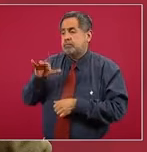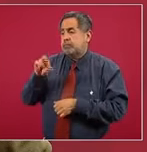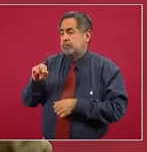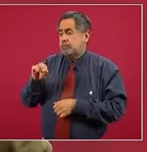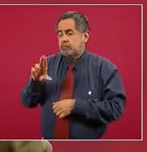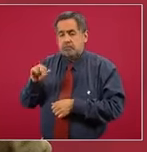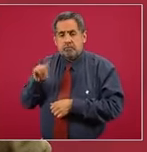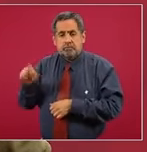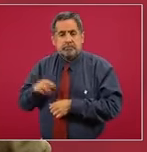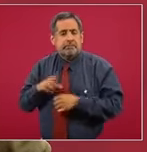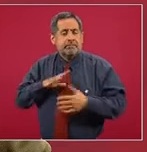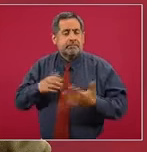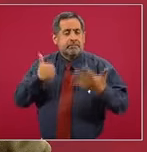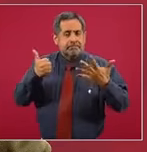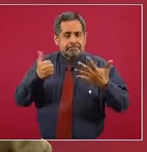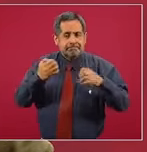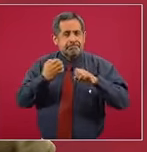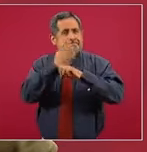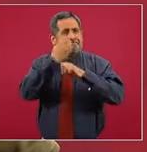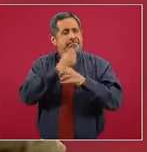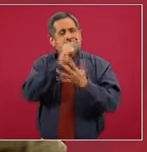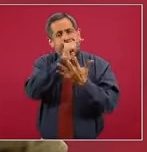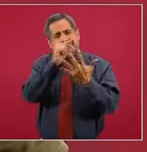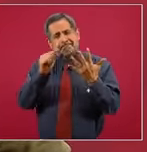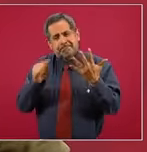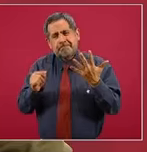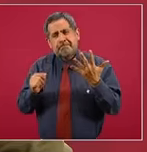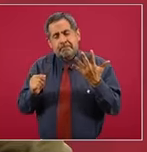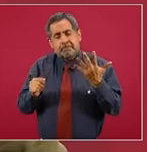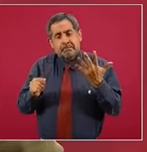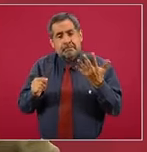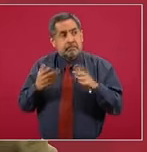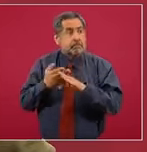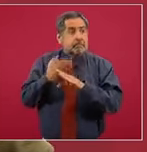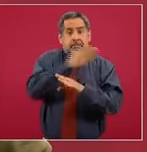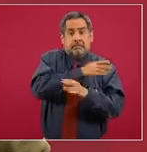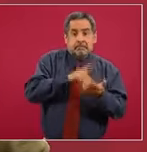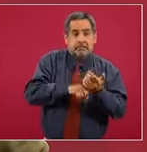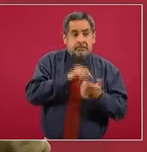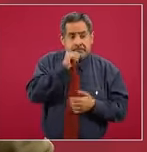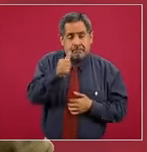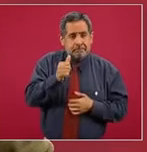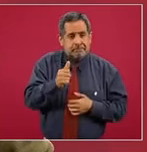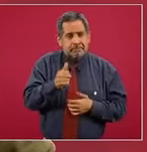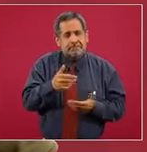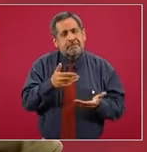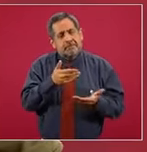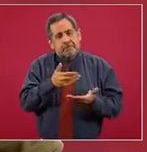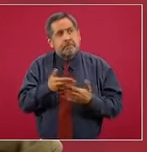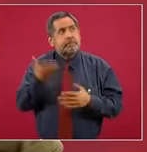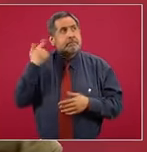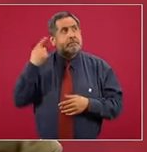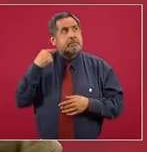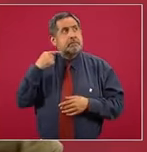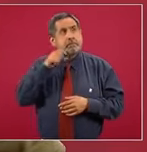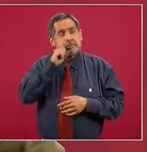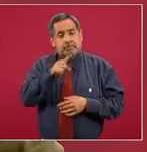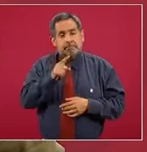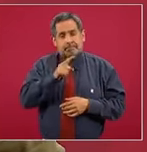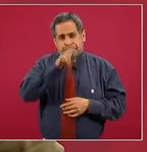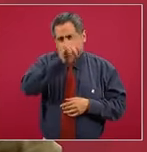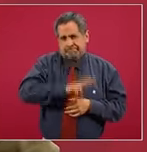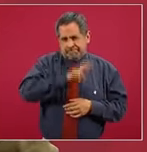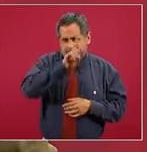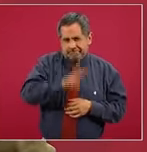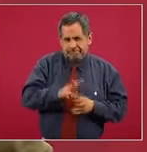presentamos 6 estados en donde ya la tendencia, que no se había presentado en otras semanas, en el mismo viernes